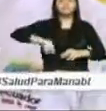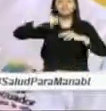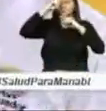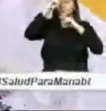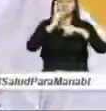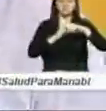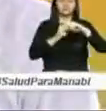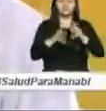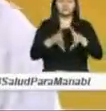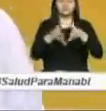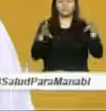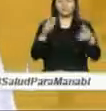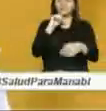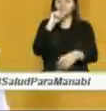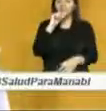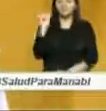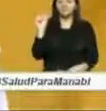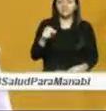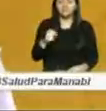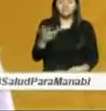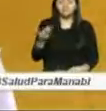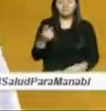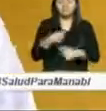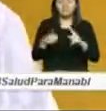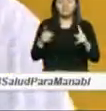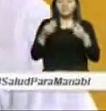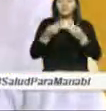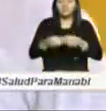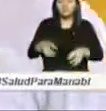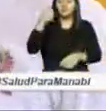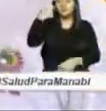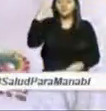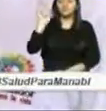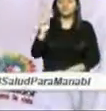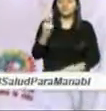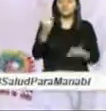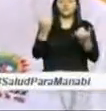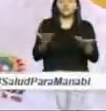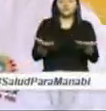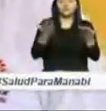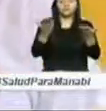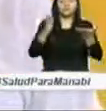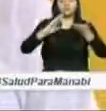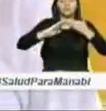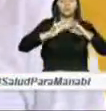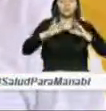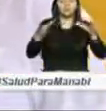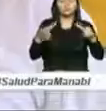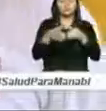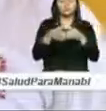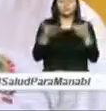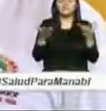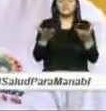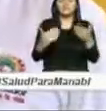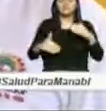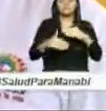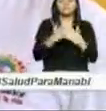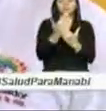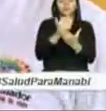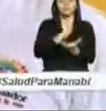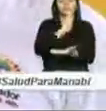mucho por hacer, pero que nos roben todo menos la esperanza. El día de hoy entregamos a la comunidad de Tosagua este nuevo